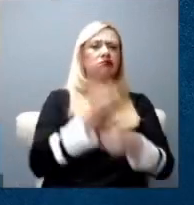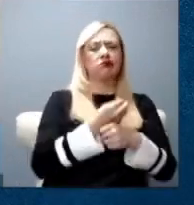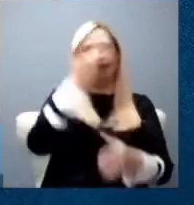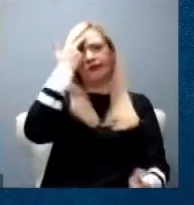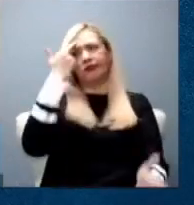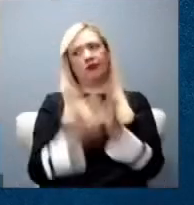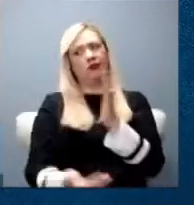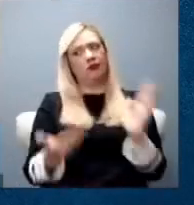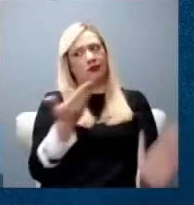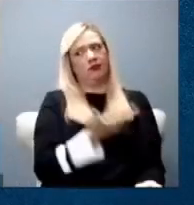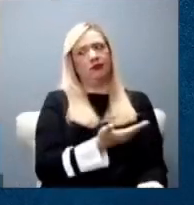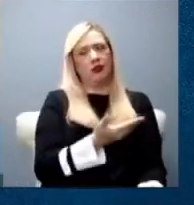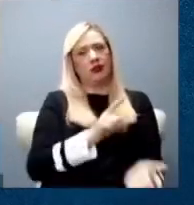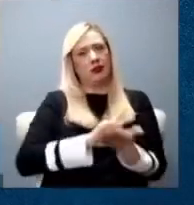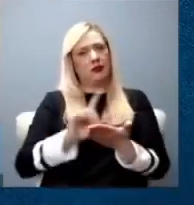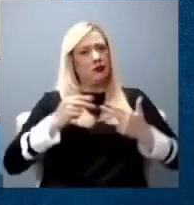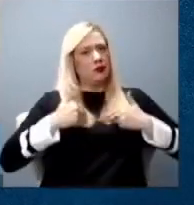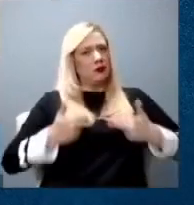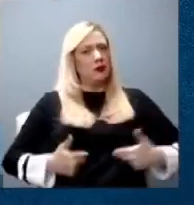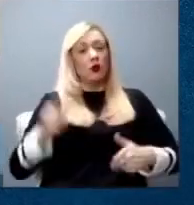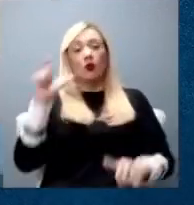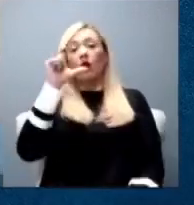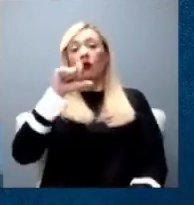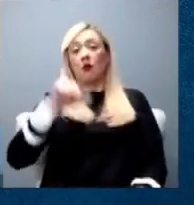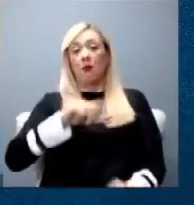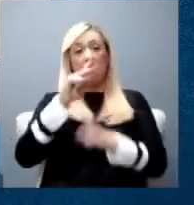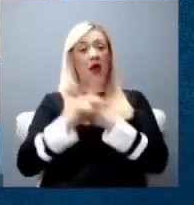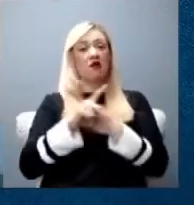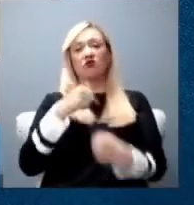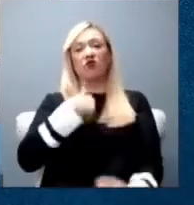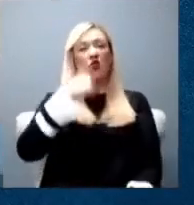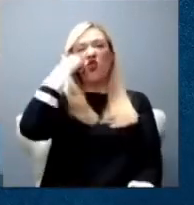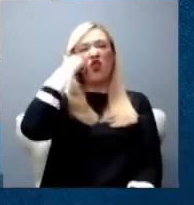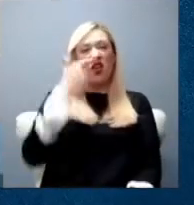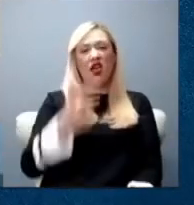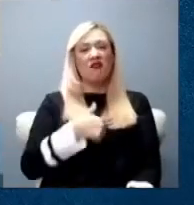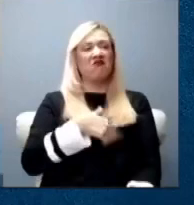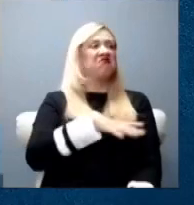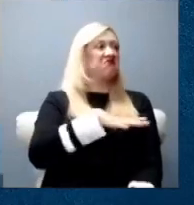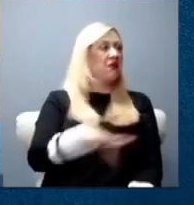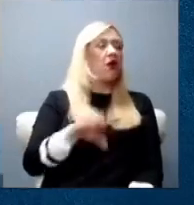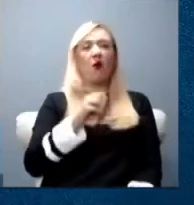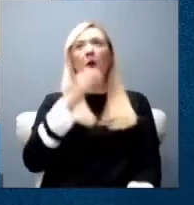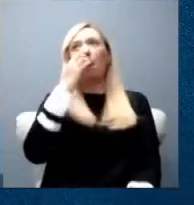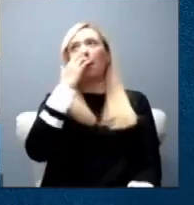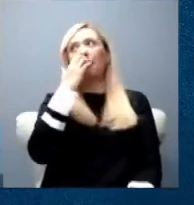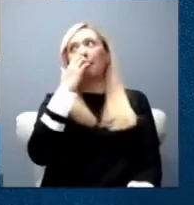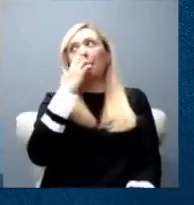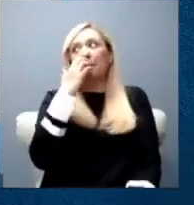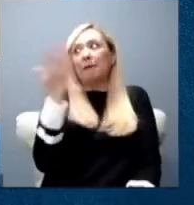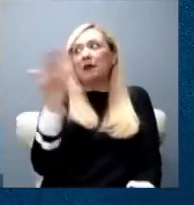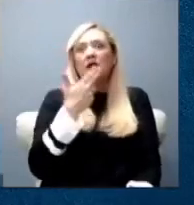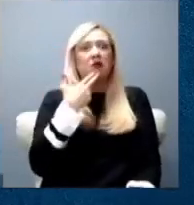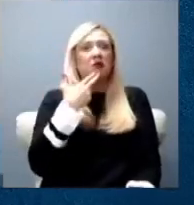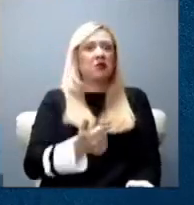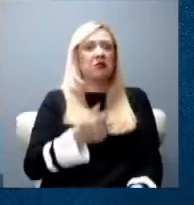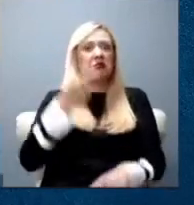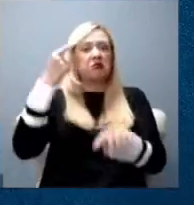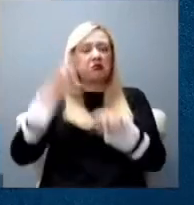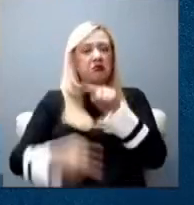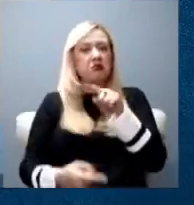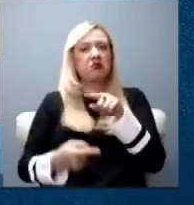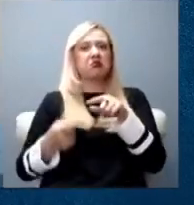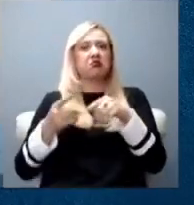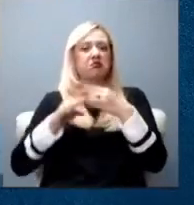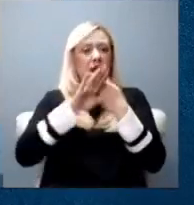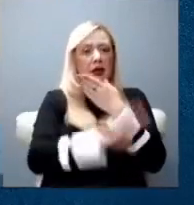derechos humanos. Cuando un Estado no quiere, no tiene voluntad o no es capaz de prevenir, investigar, sancionar